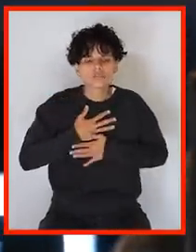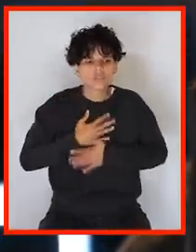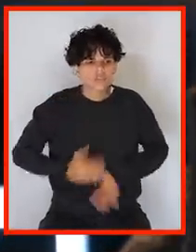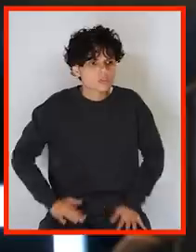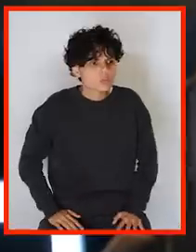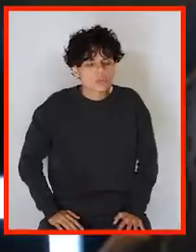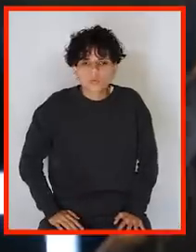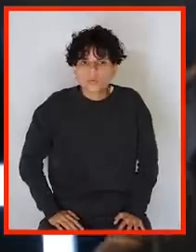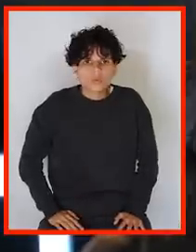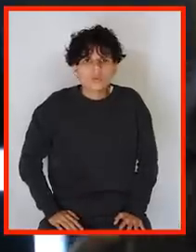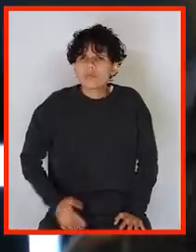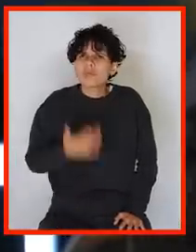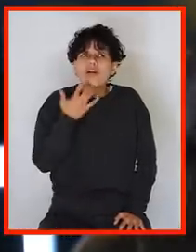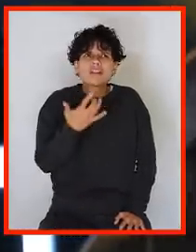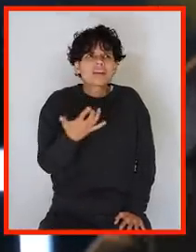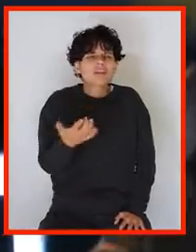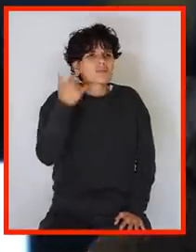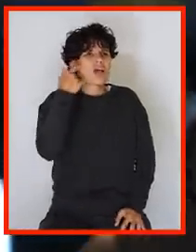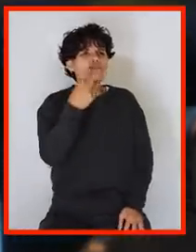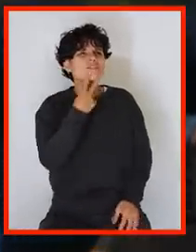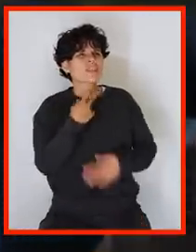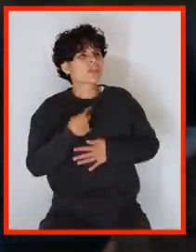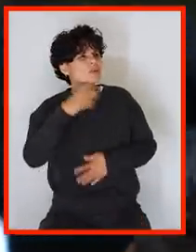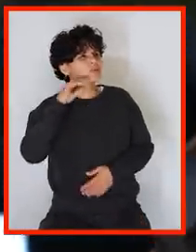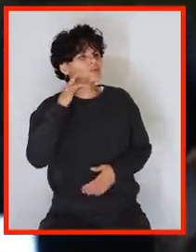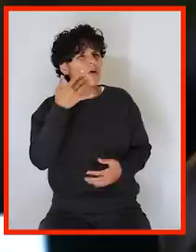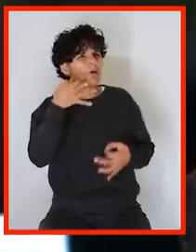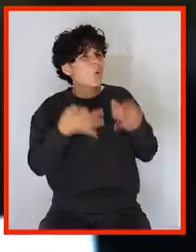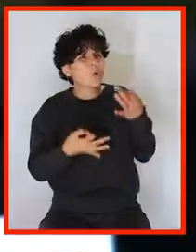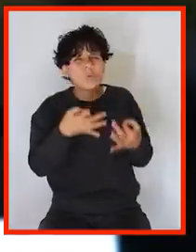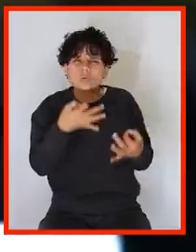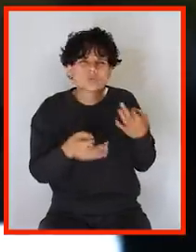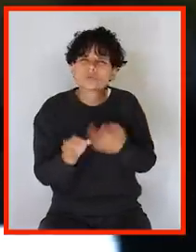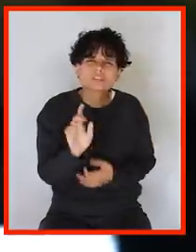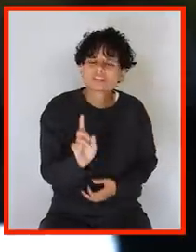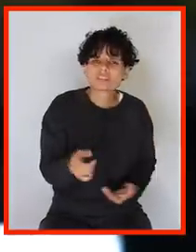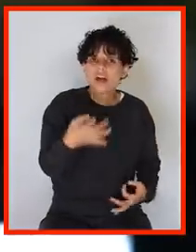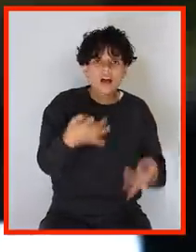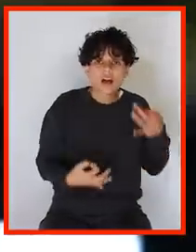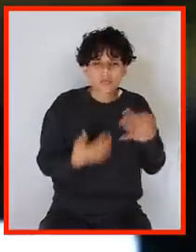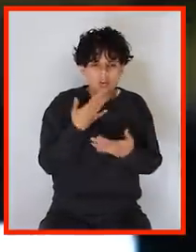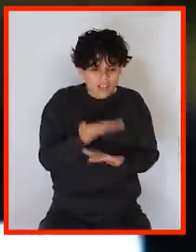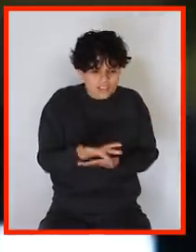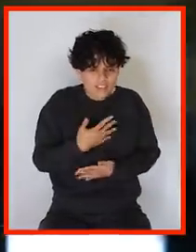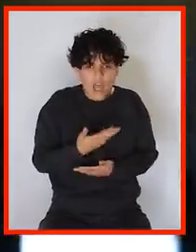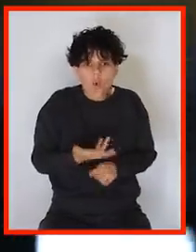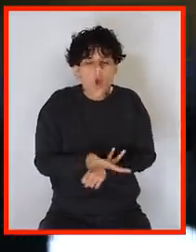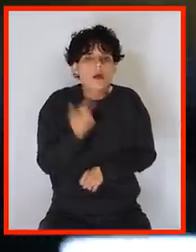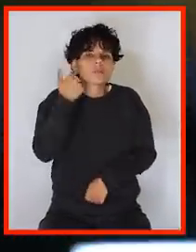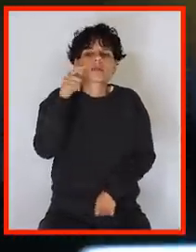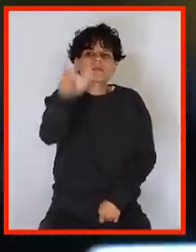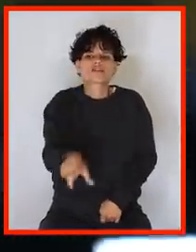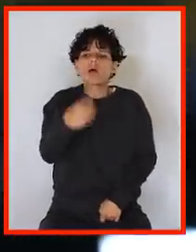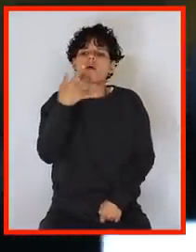Y ahí dije, puta, ¿por qué tiene que ser tan injusta la vida, ¿cachai? ¿Por qué tiene que pasar esta weá a